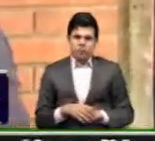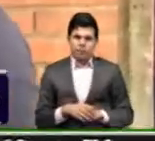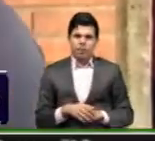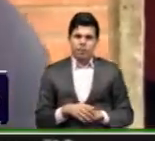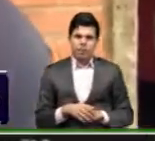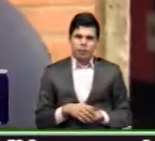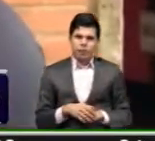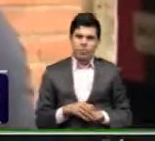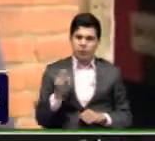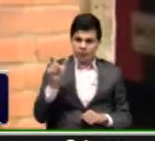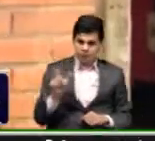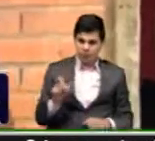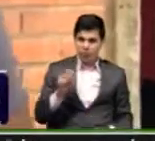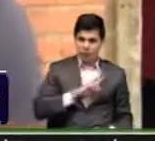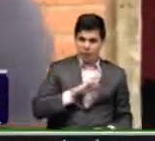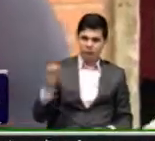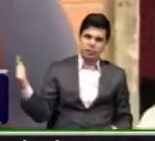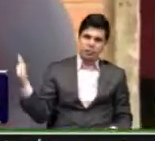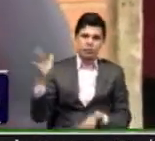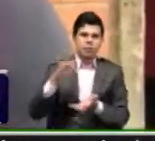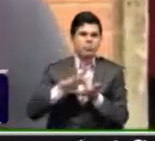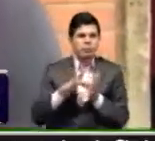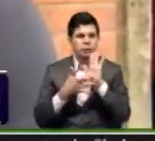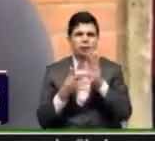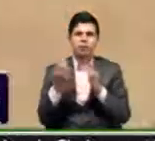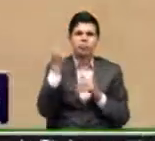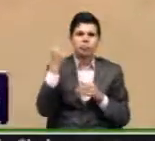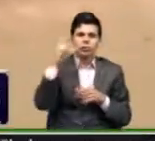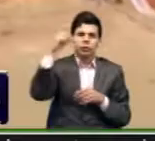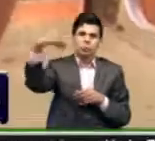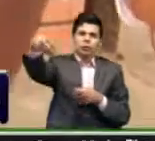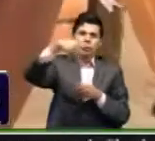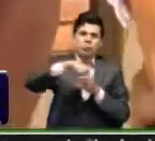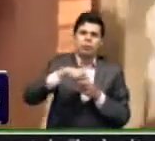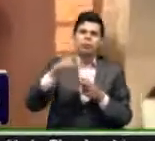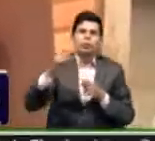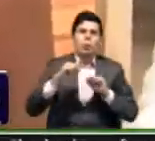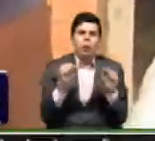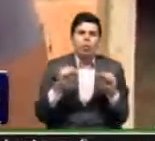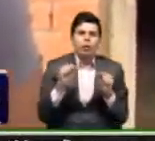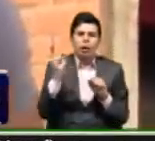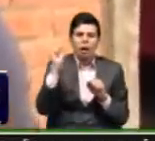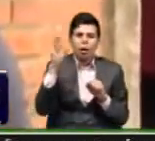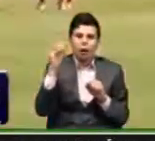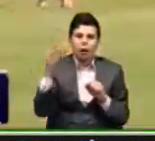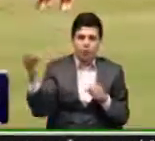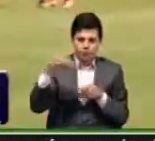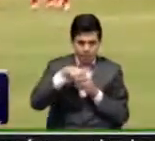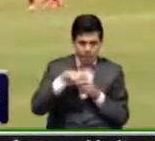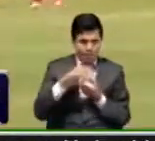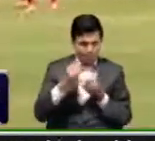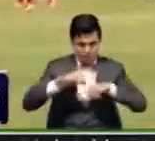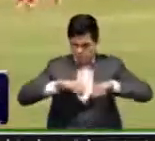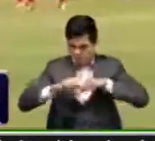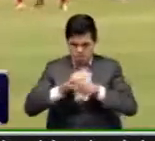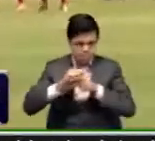Extremo vallecaucano Cristian Dajome, quien recientemente se unió al Cúcuta Deportivo procedente del Bogotá Fútbol Club, continúa su proceso de